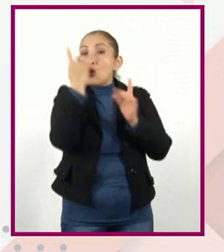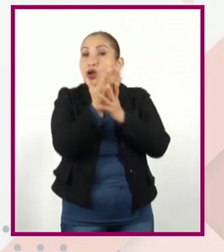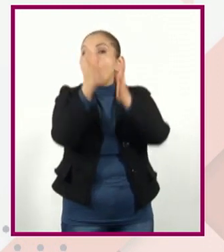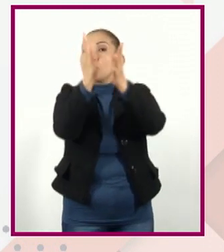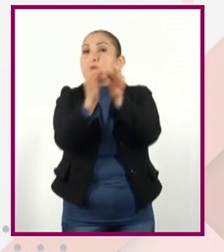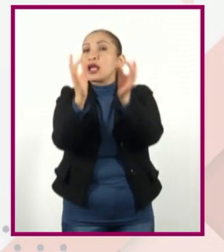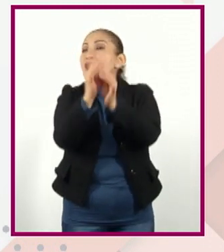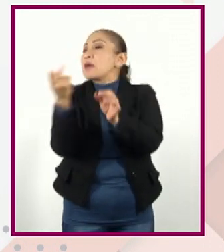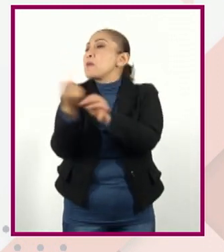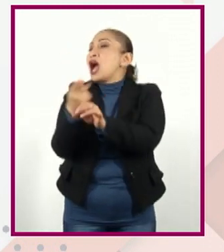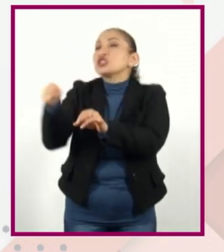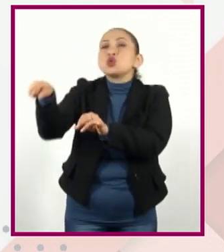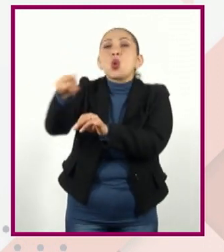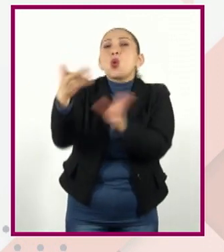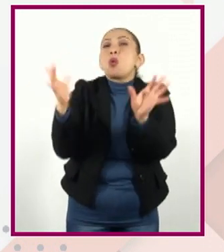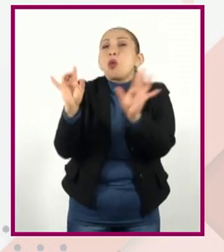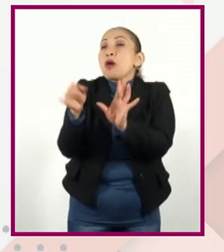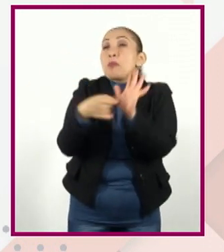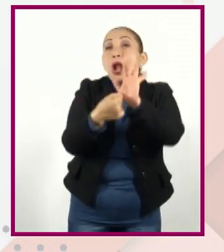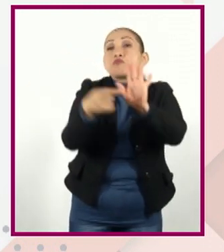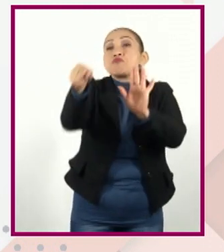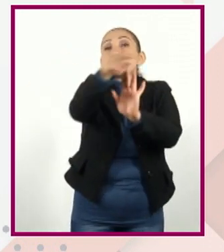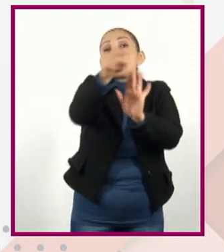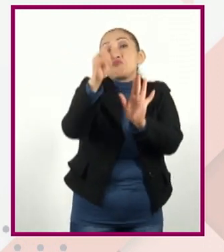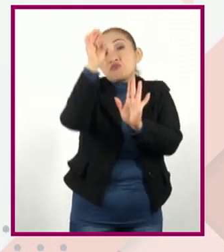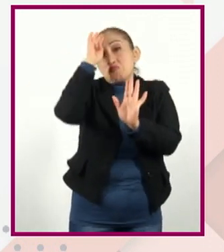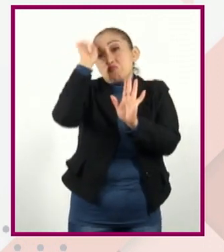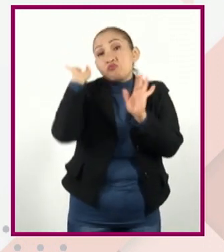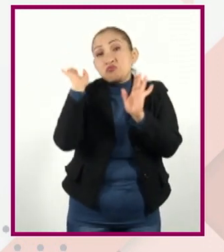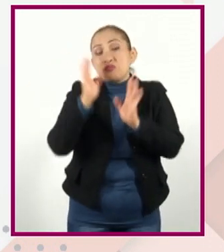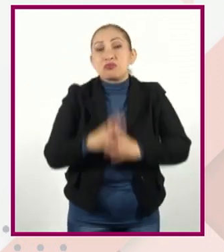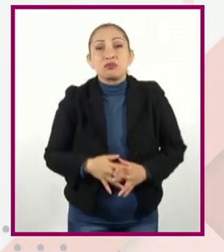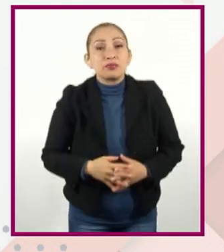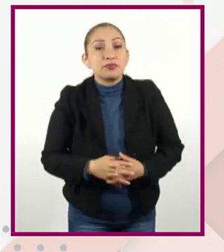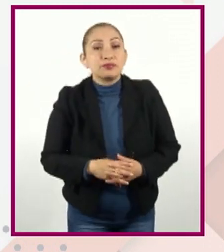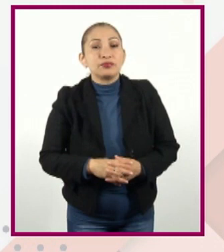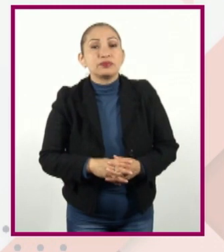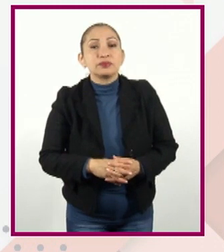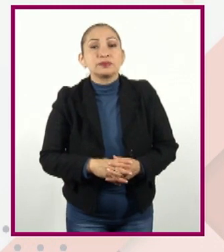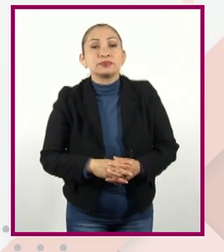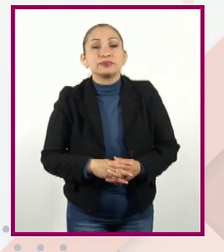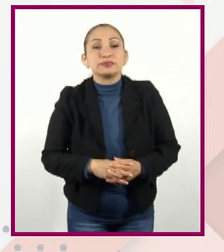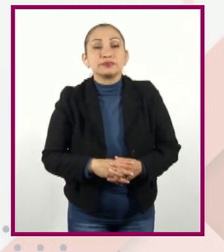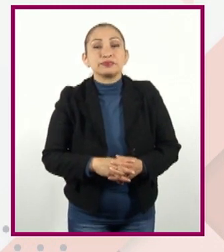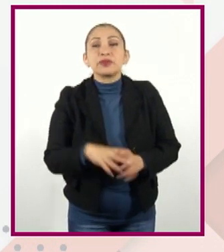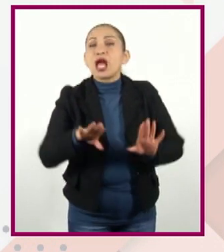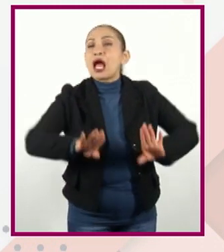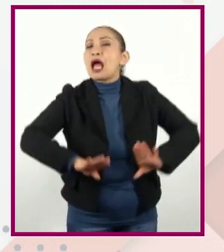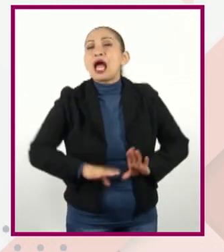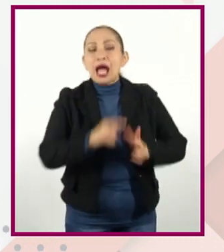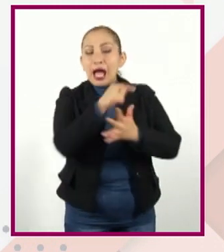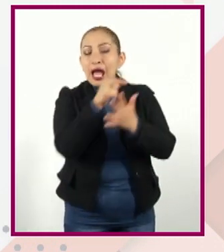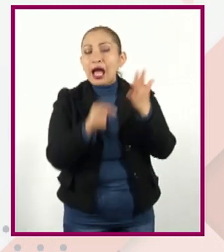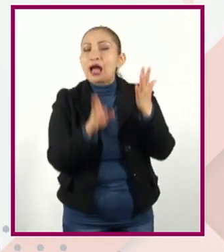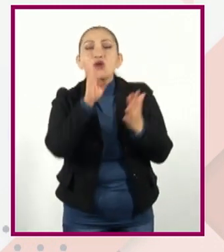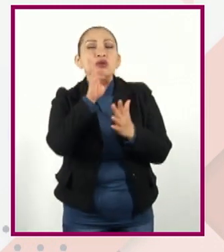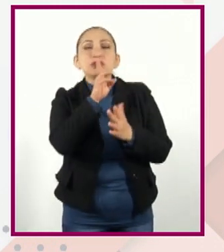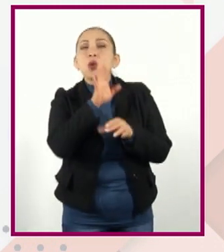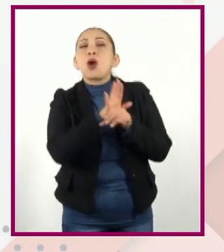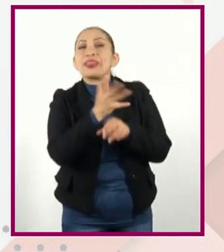que sucedió para permitir que el lector elabore sus propias conclusiones. Las características de la noticia